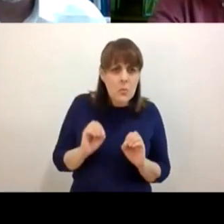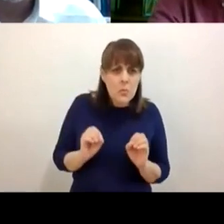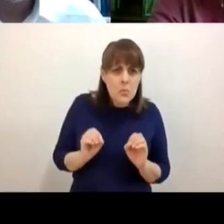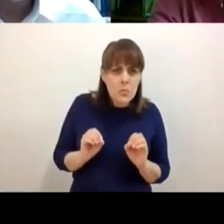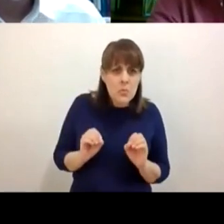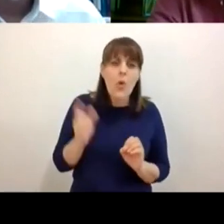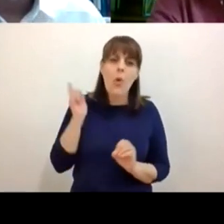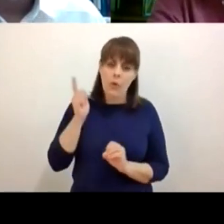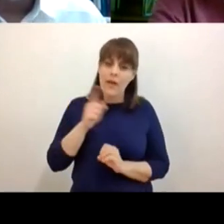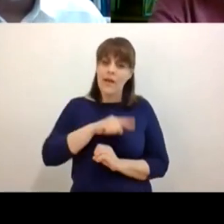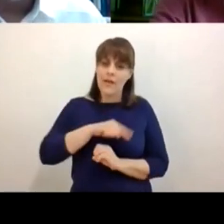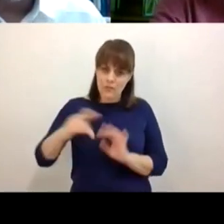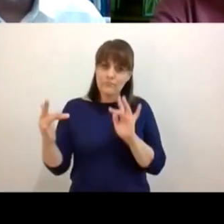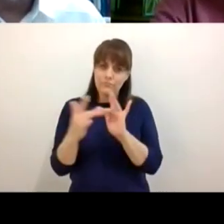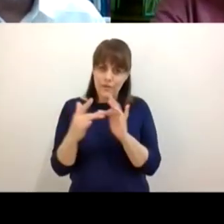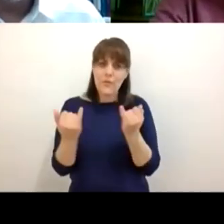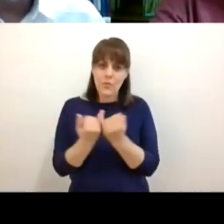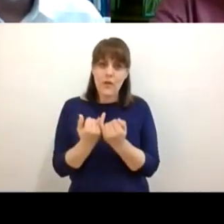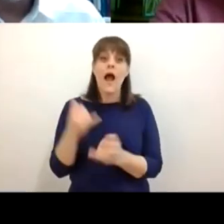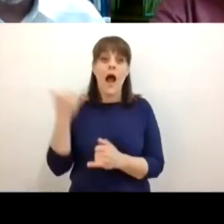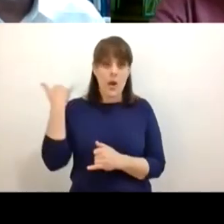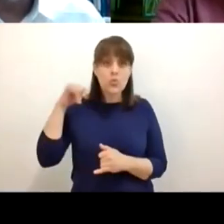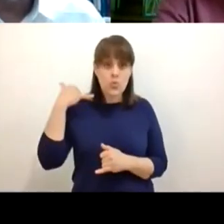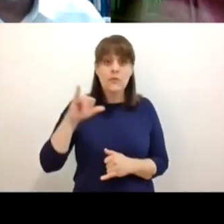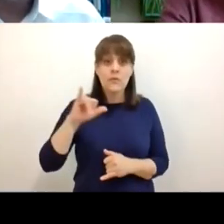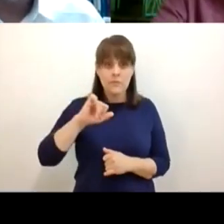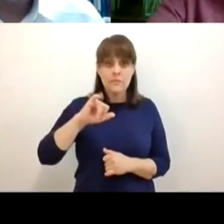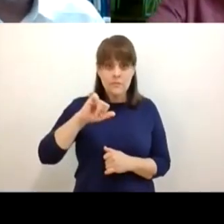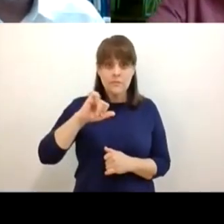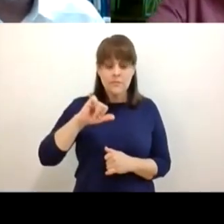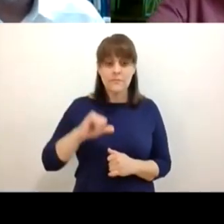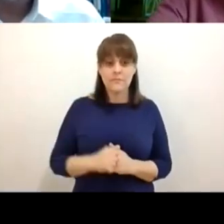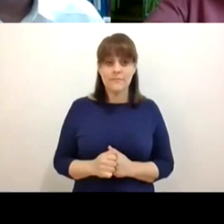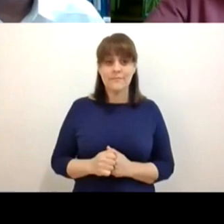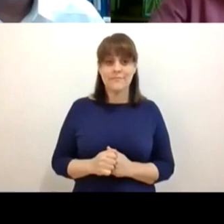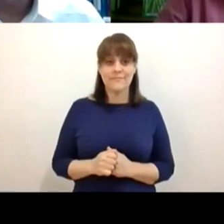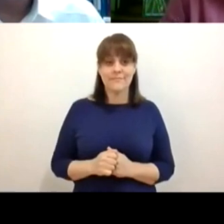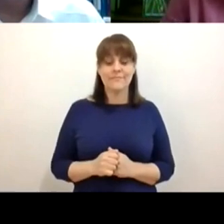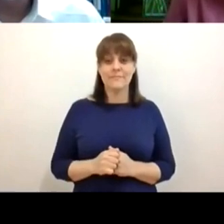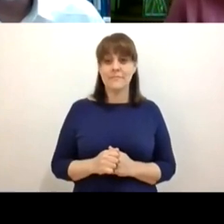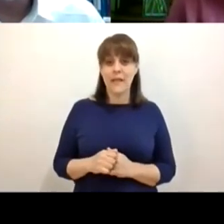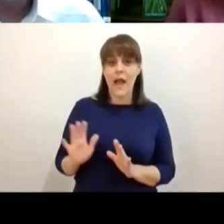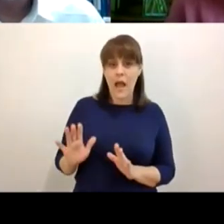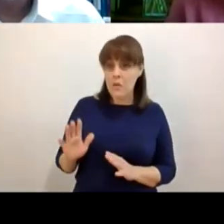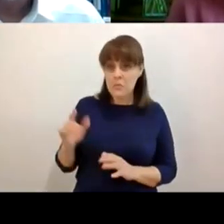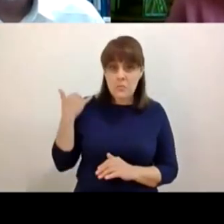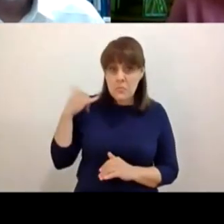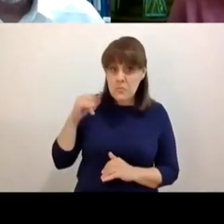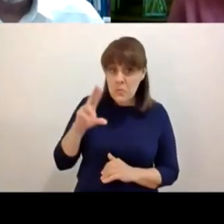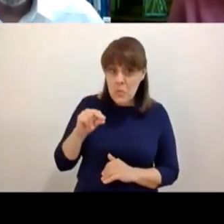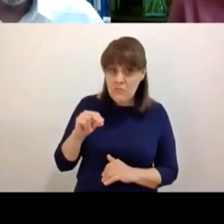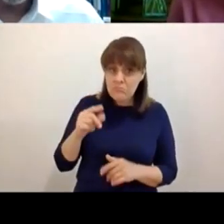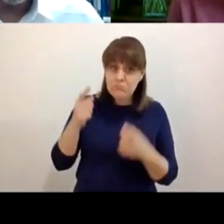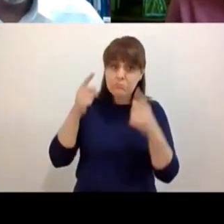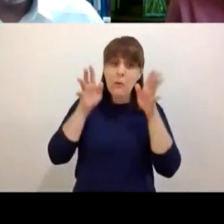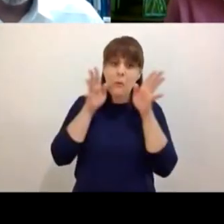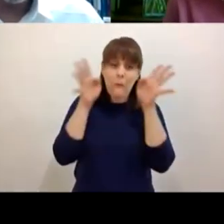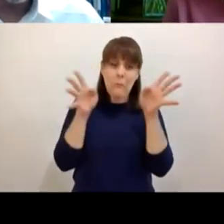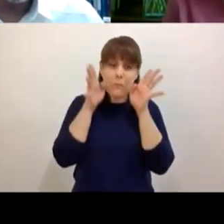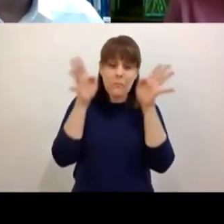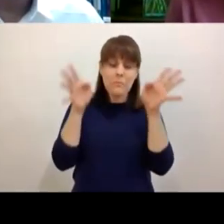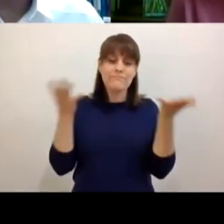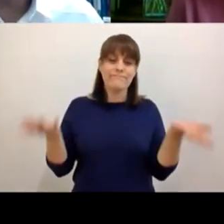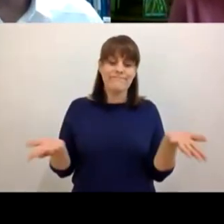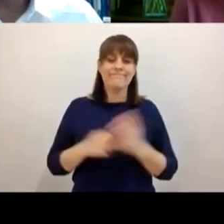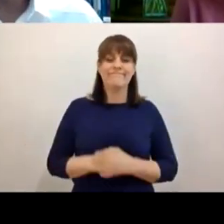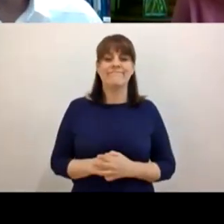escuchando. No, sí, mira, sí estaba. Si no, pues ni modo, ¿no? A llorar. Bien, pides